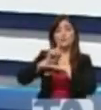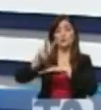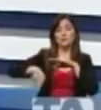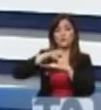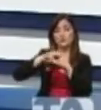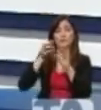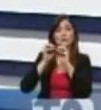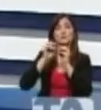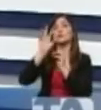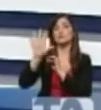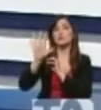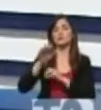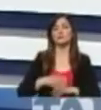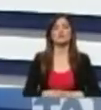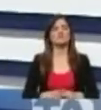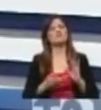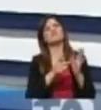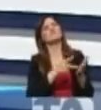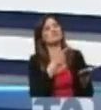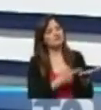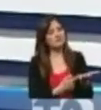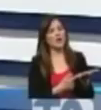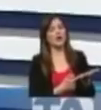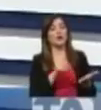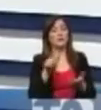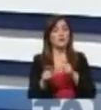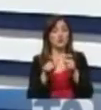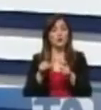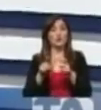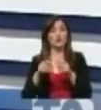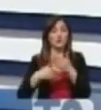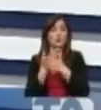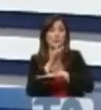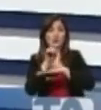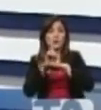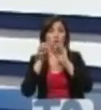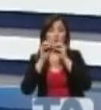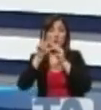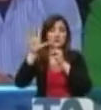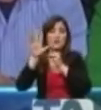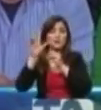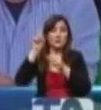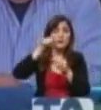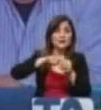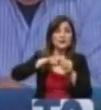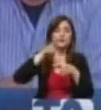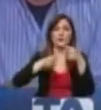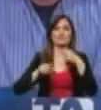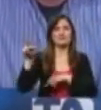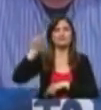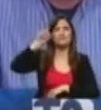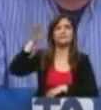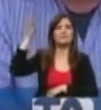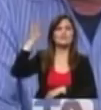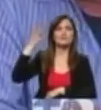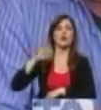del Movimiento Alianza País. Esto quiere decir que no se podrán registrar nuevos directivos. Resuelve, primero,